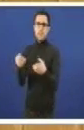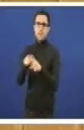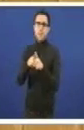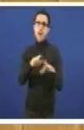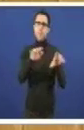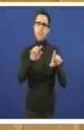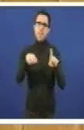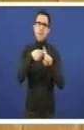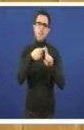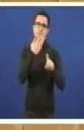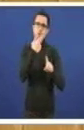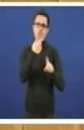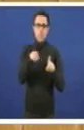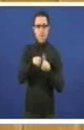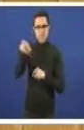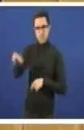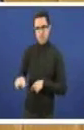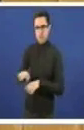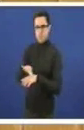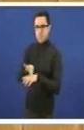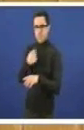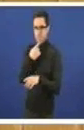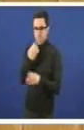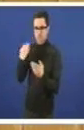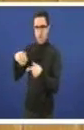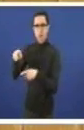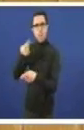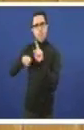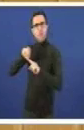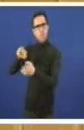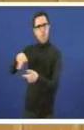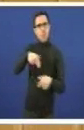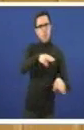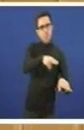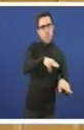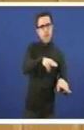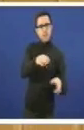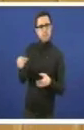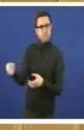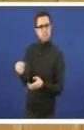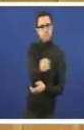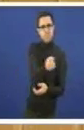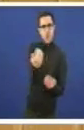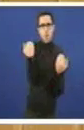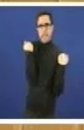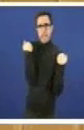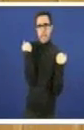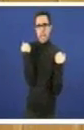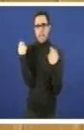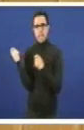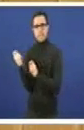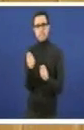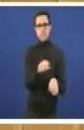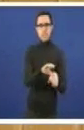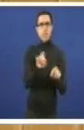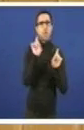ningún tipo de inconvinte a este traspaso e pensamos que non debería haberlo polo tanto, pensamos